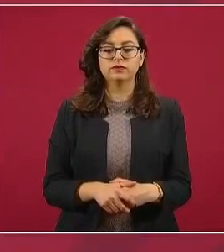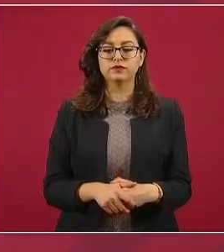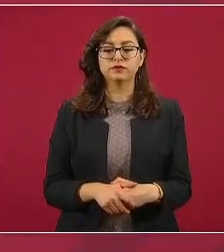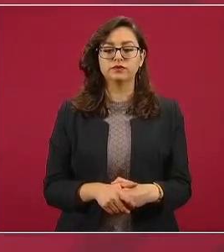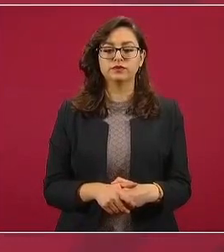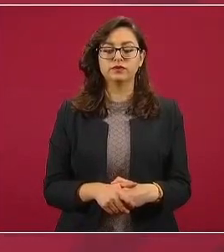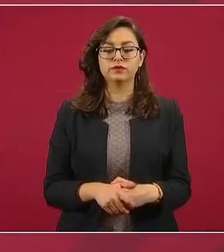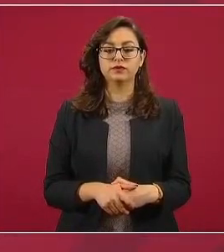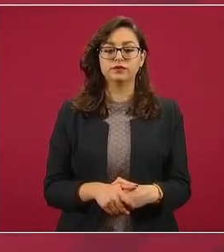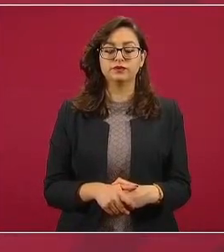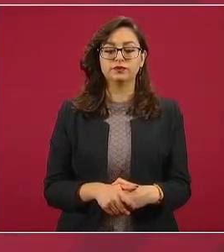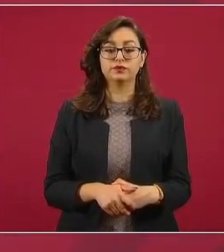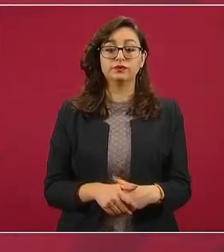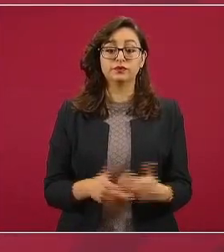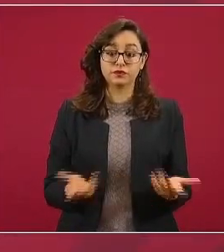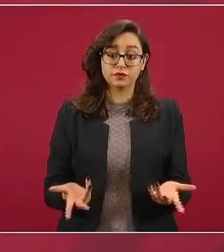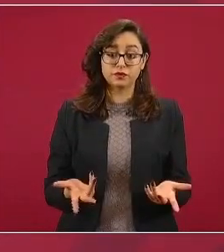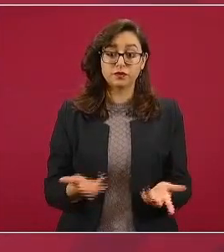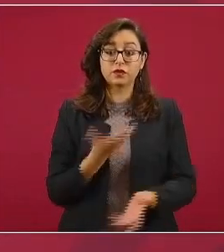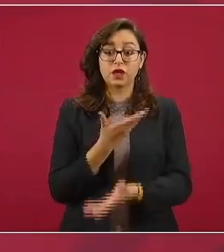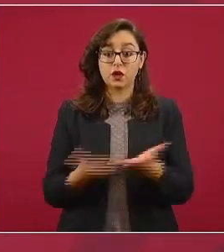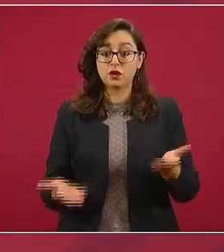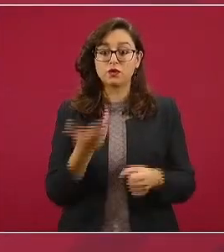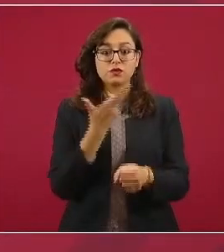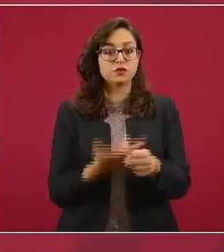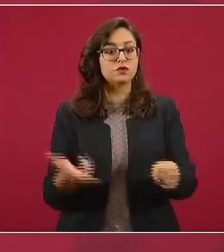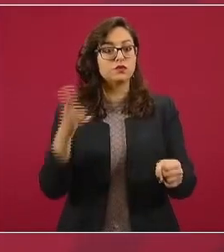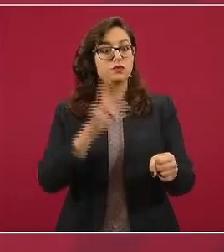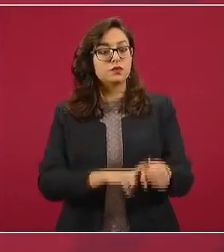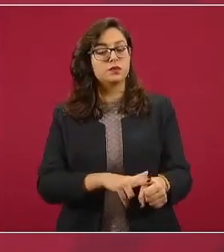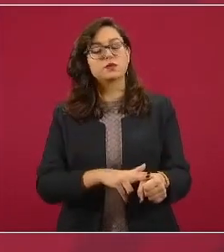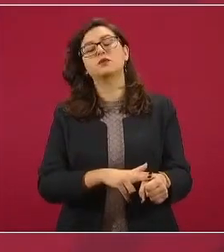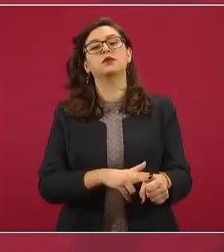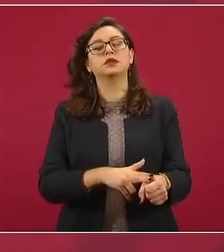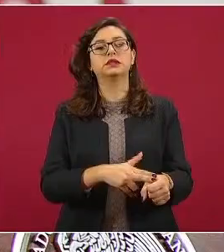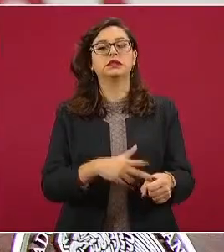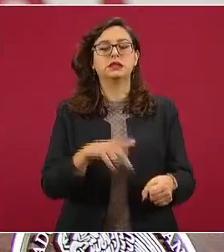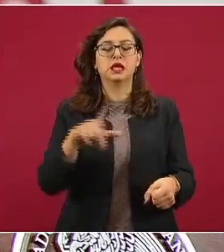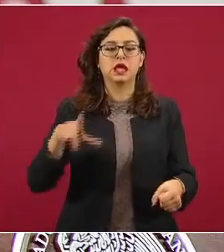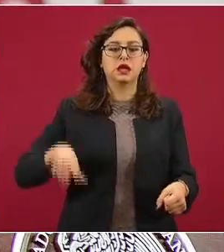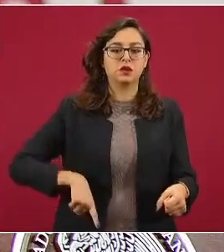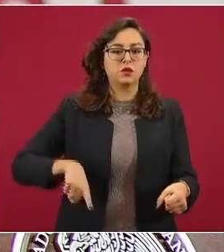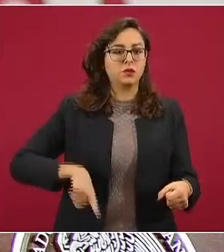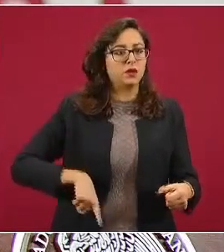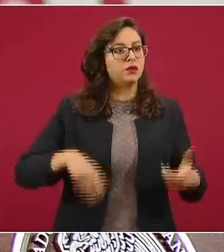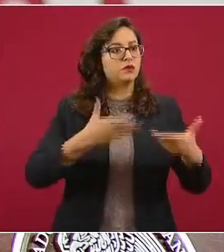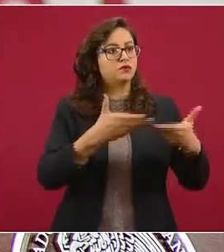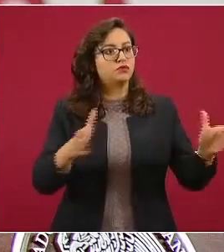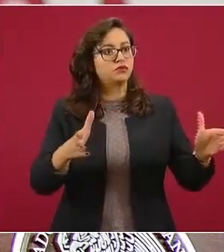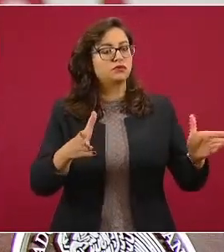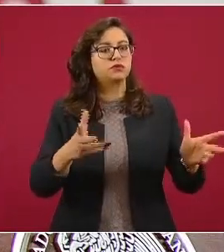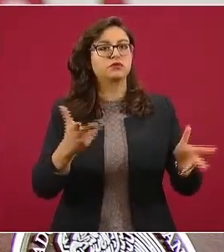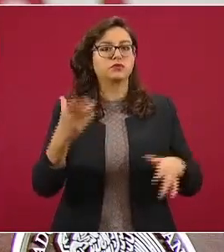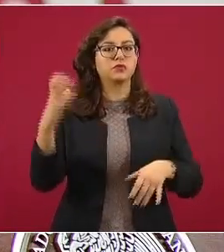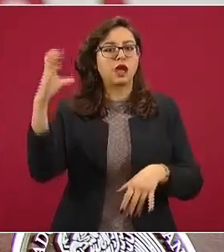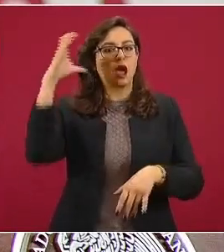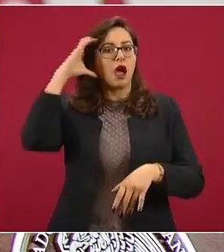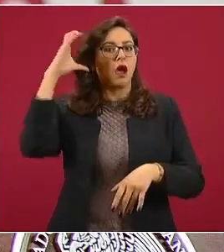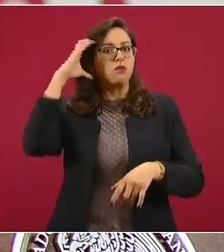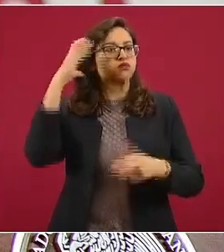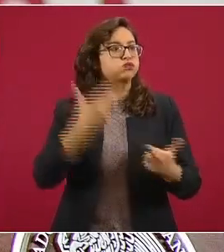tenemos más camas disponibles en el sector público, y lo que se está haciendo